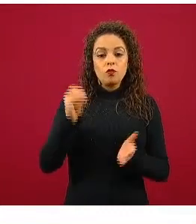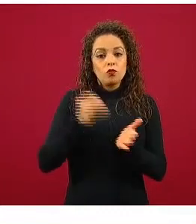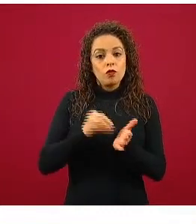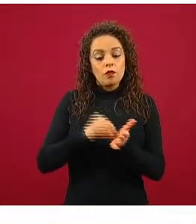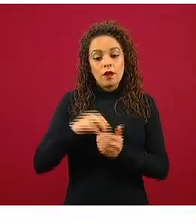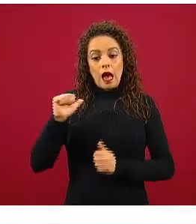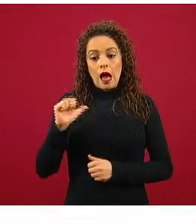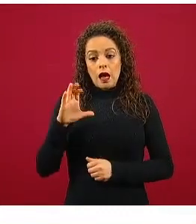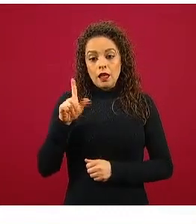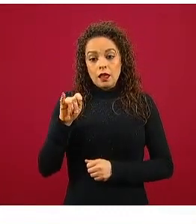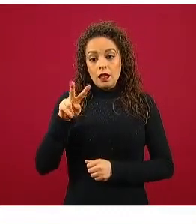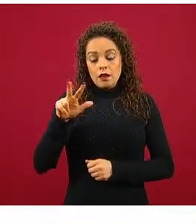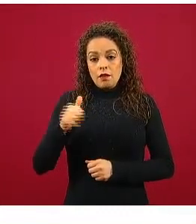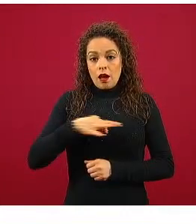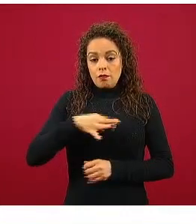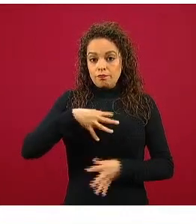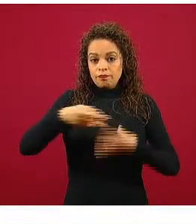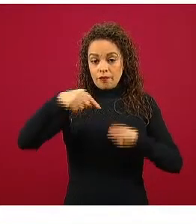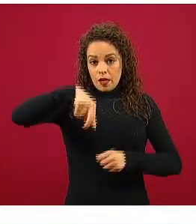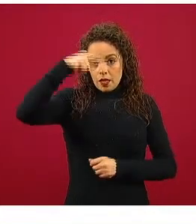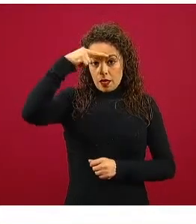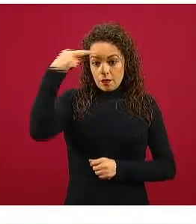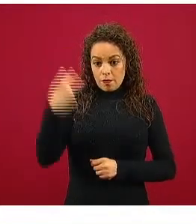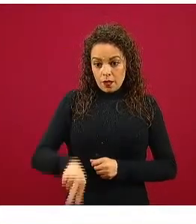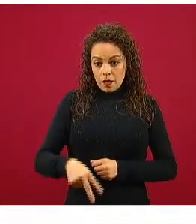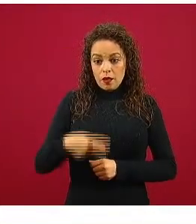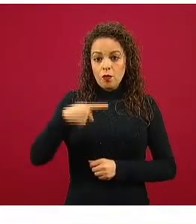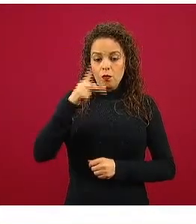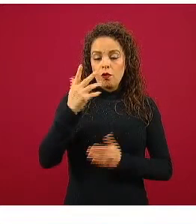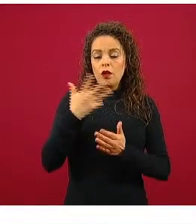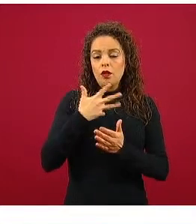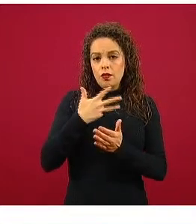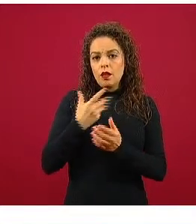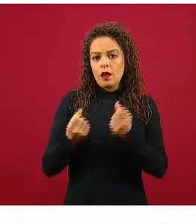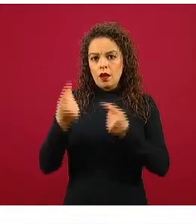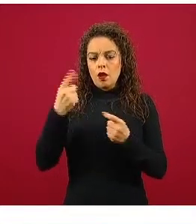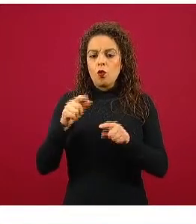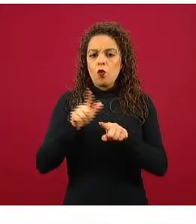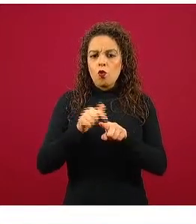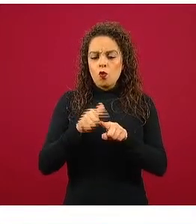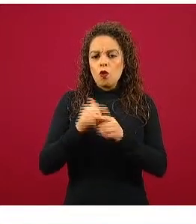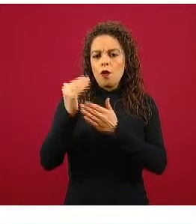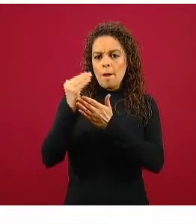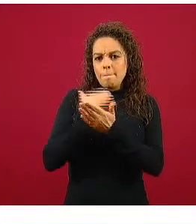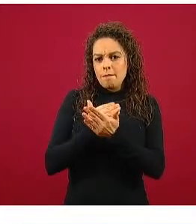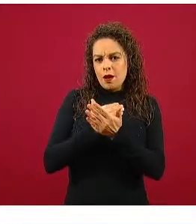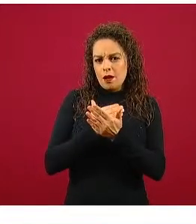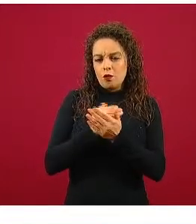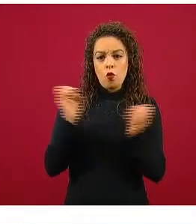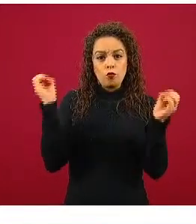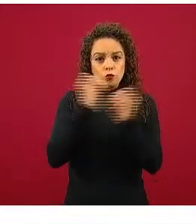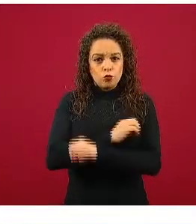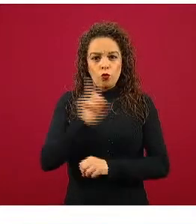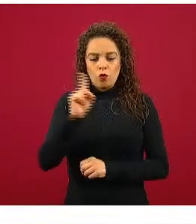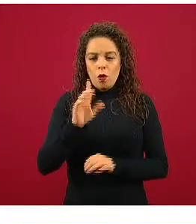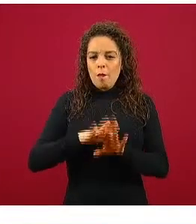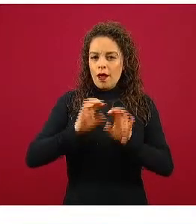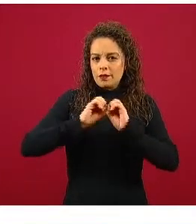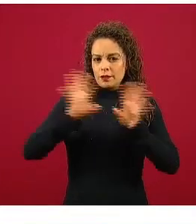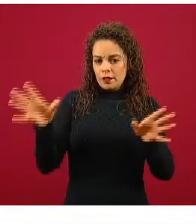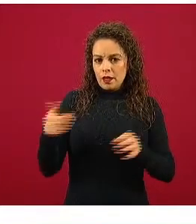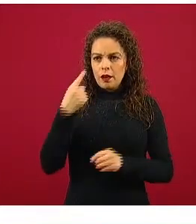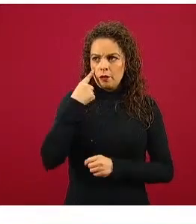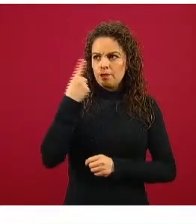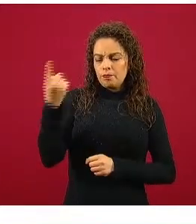por eso hay menos entidades federativas con color rojo intenso o colores más oscuros, y aquí todavía vemos una